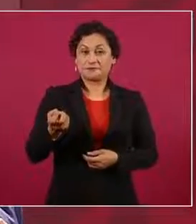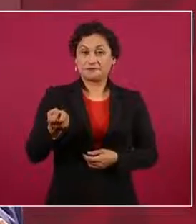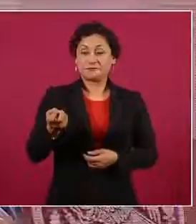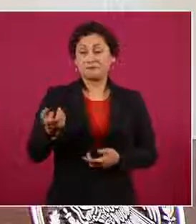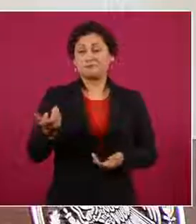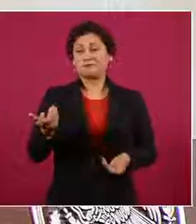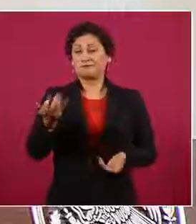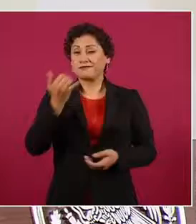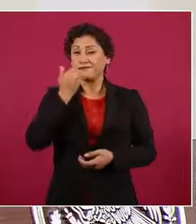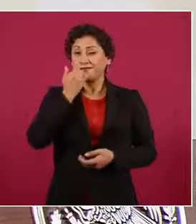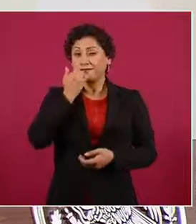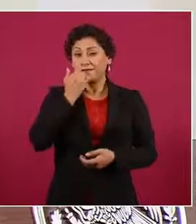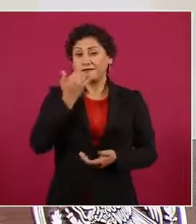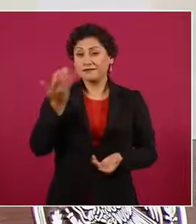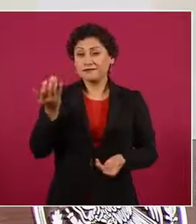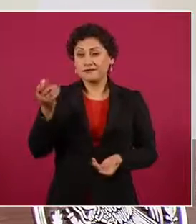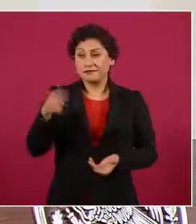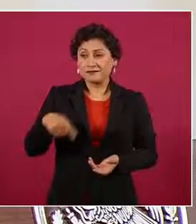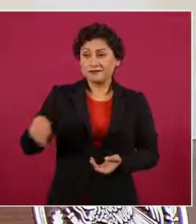iguales